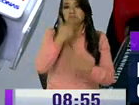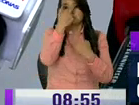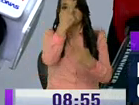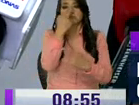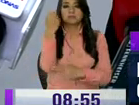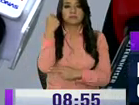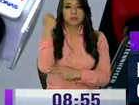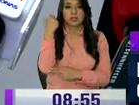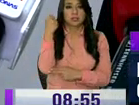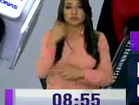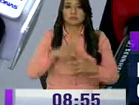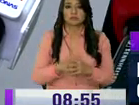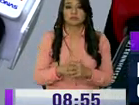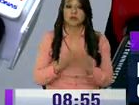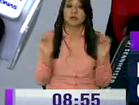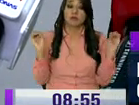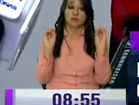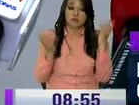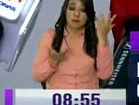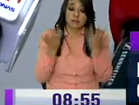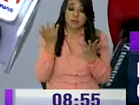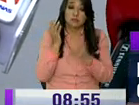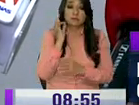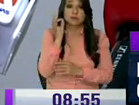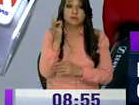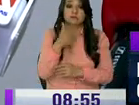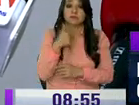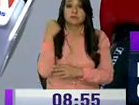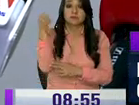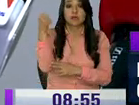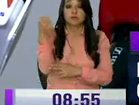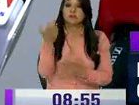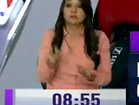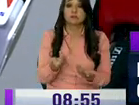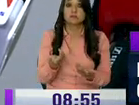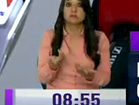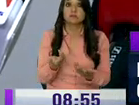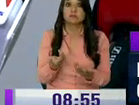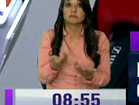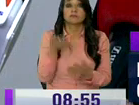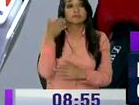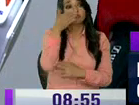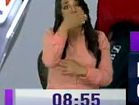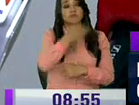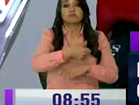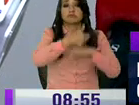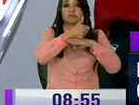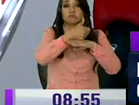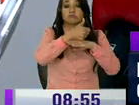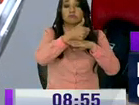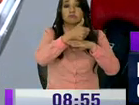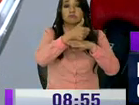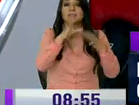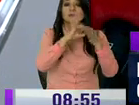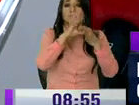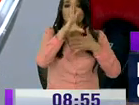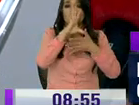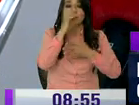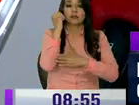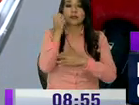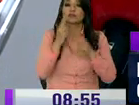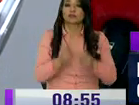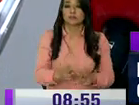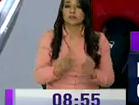y sin descartar asimismo nuestro derecho de recurrir ante la Corte Interamericana